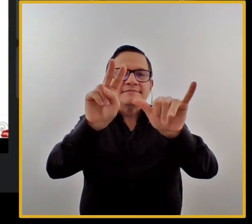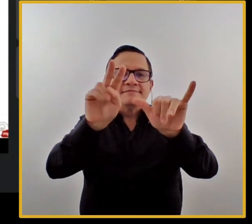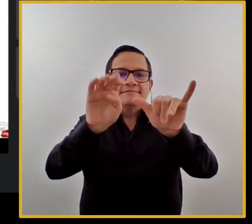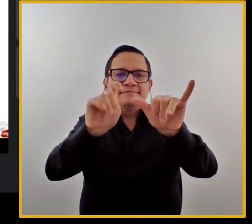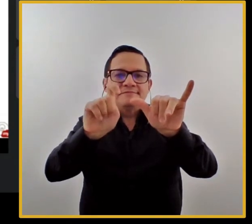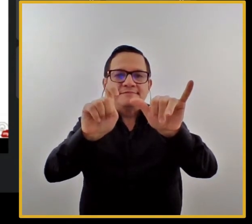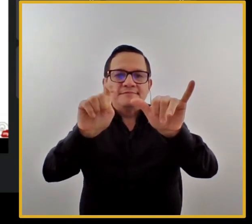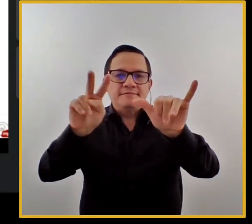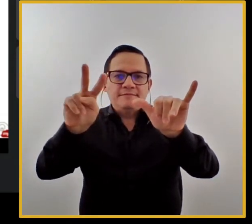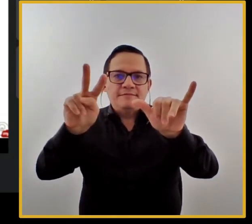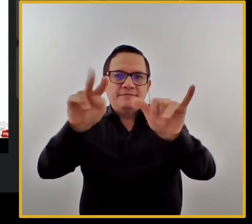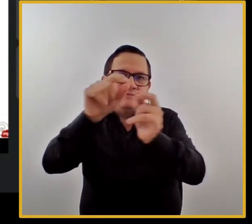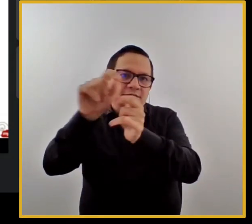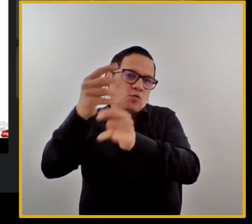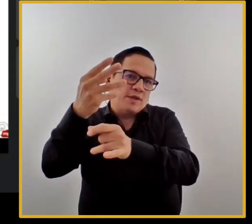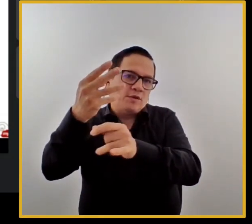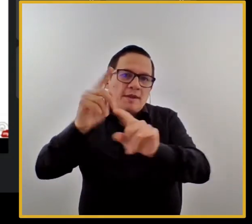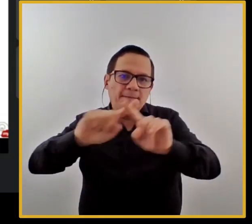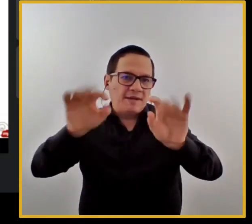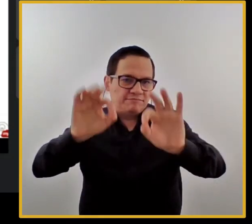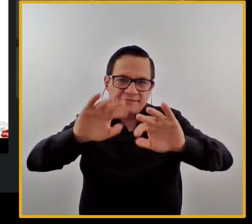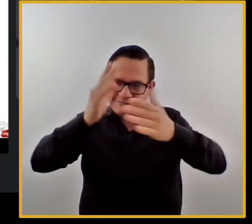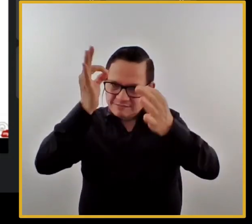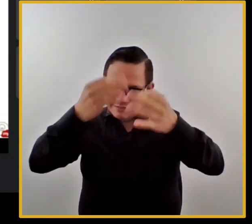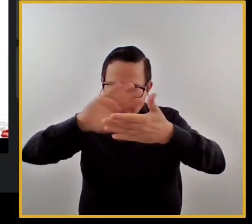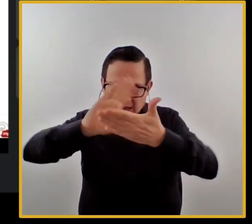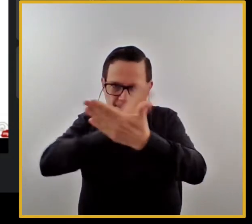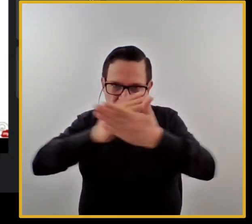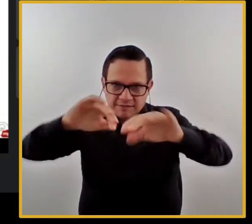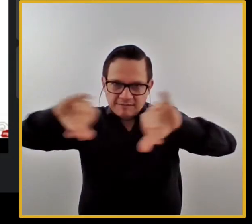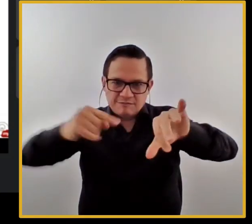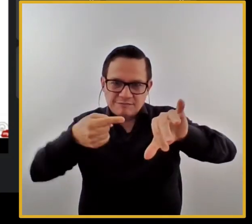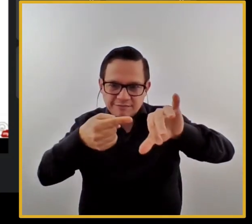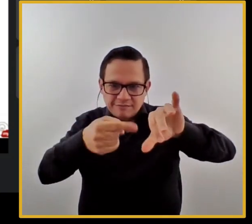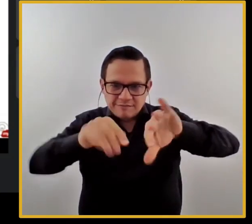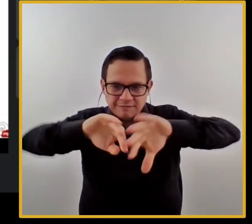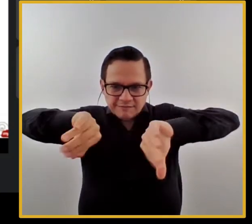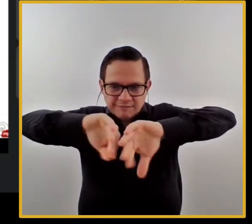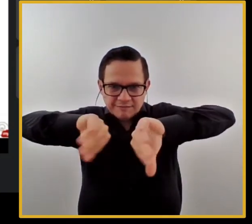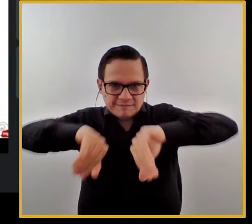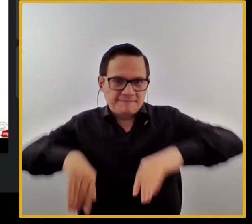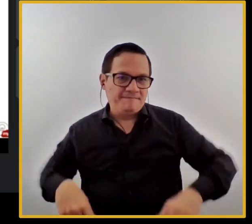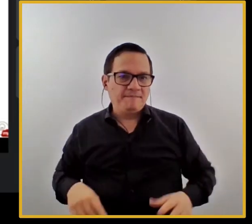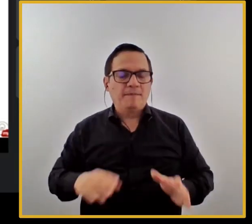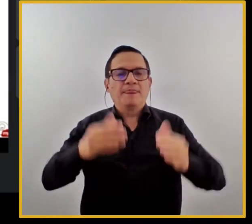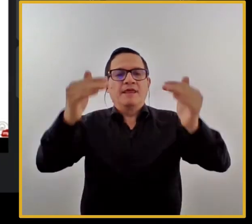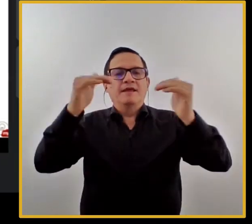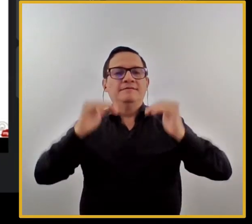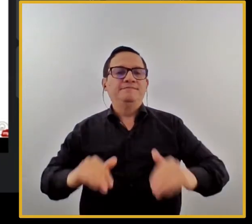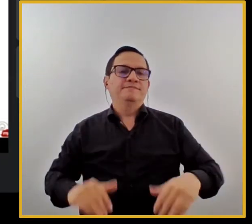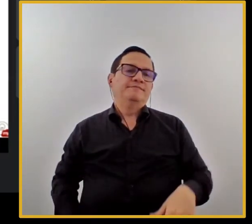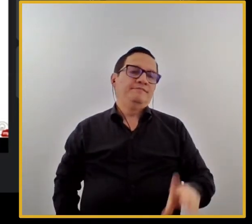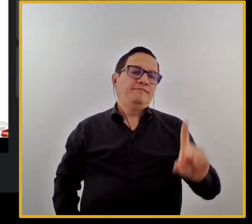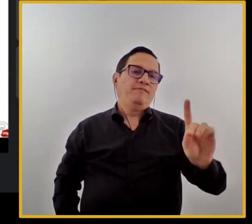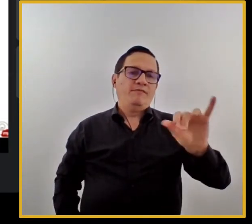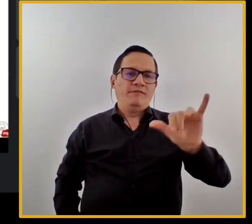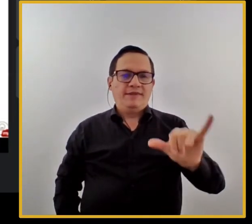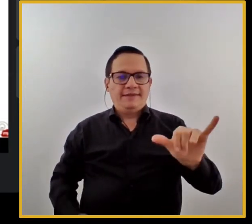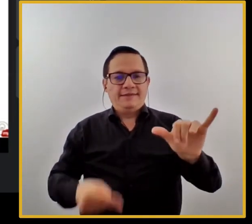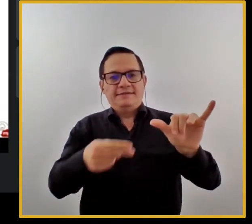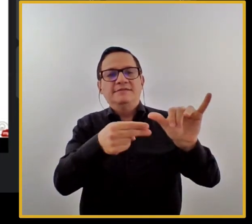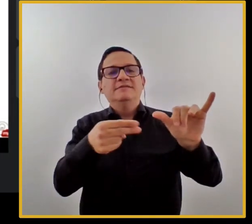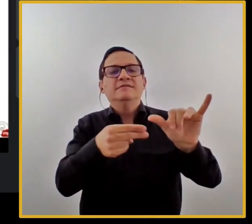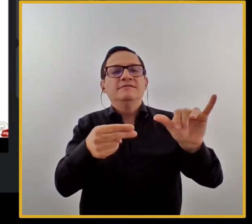en este caso, pues tenemos que, aquí como tenemos un producto, ¿cierto? Entonces, esto